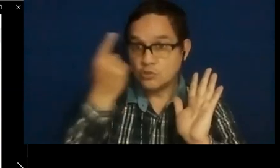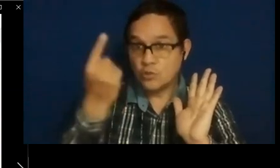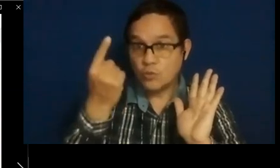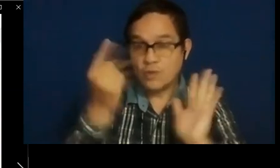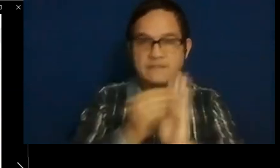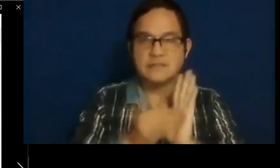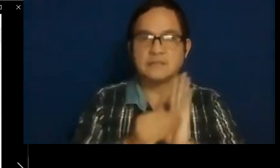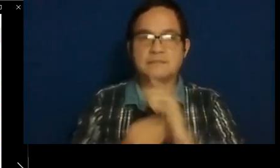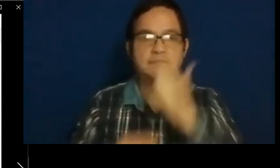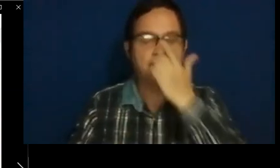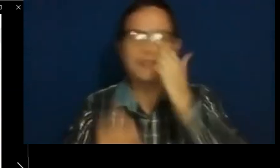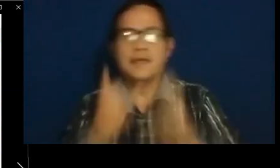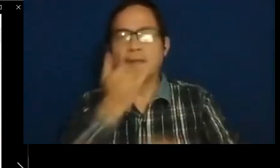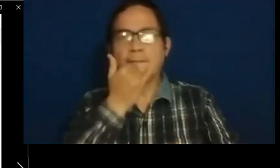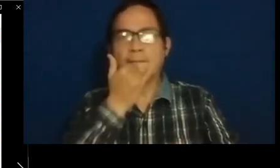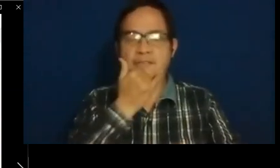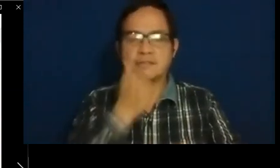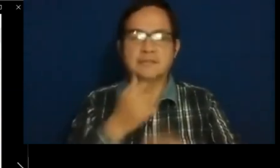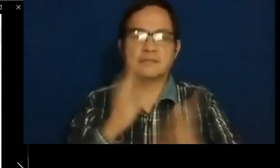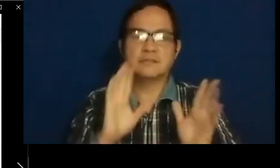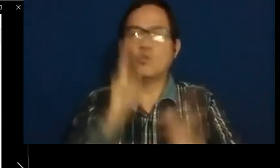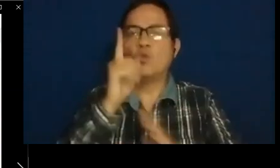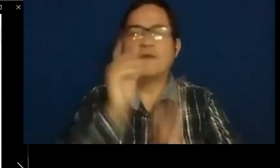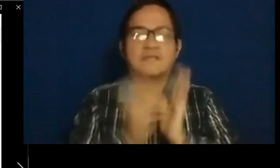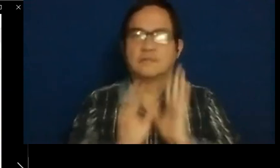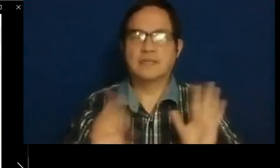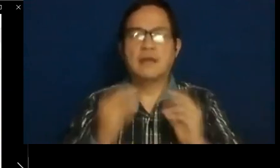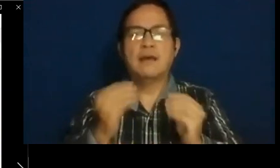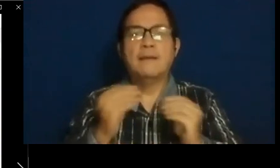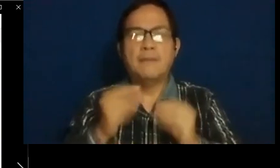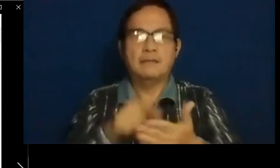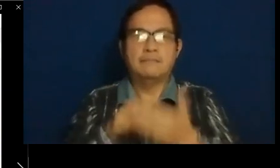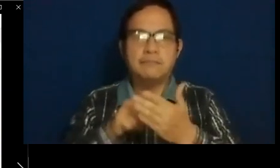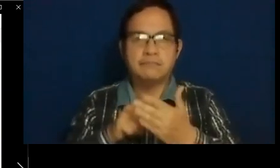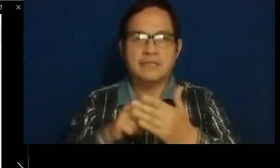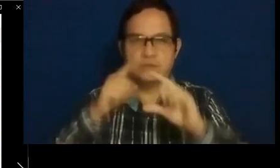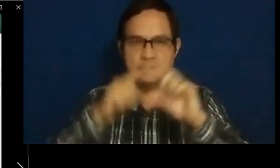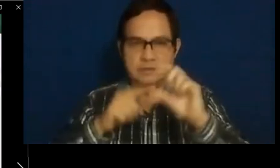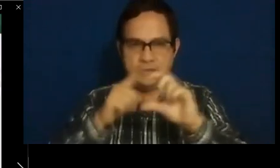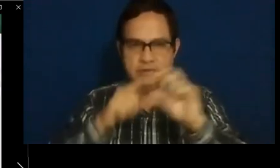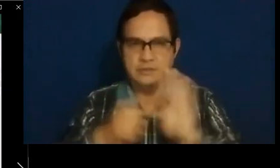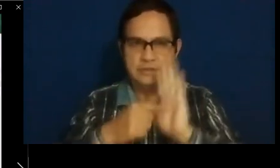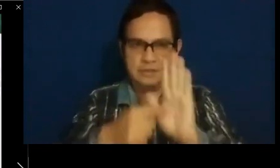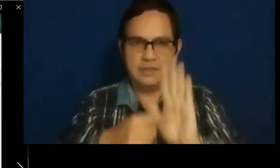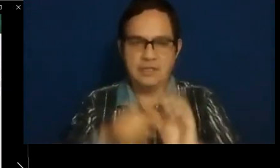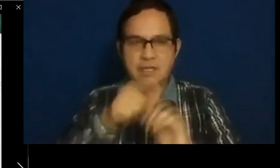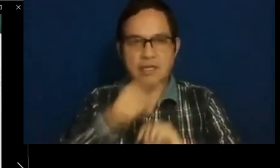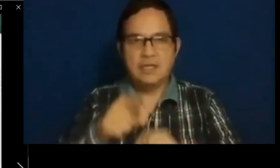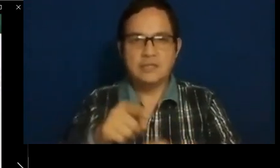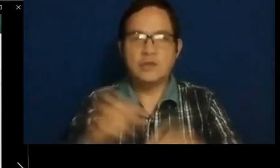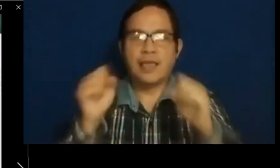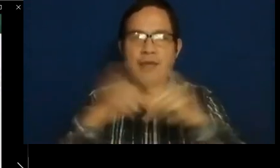vez. Lo que pasa es que, mira, para poder llegar a esta ecuación, que es la que obtengo aquí en